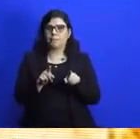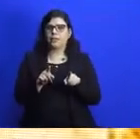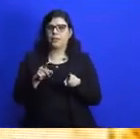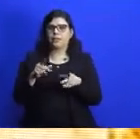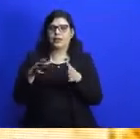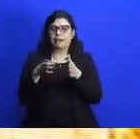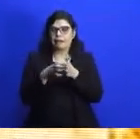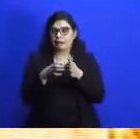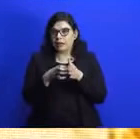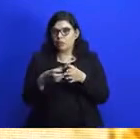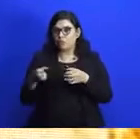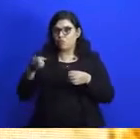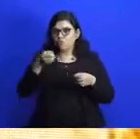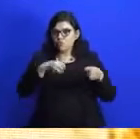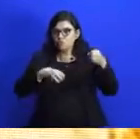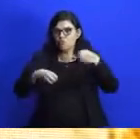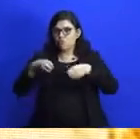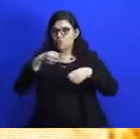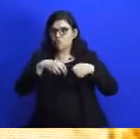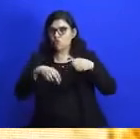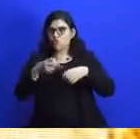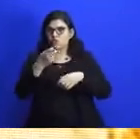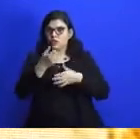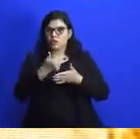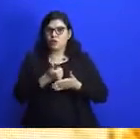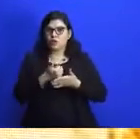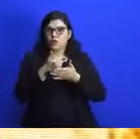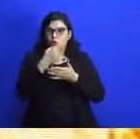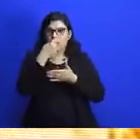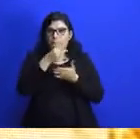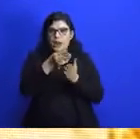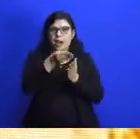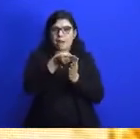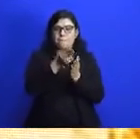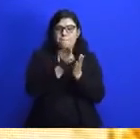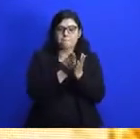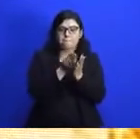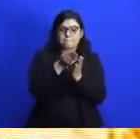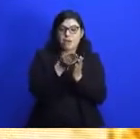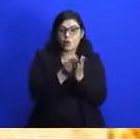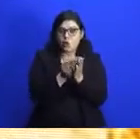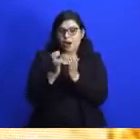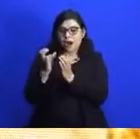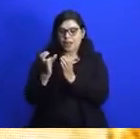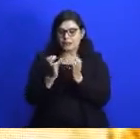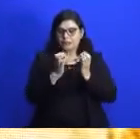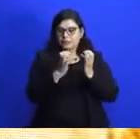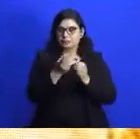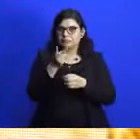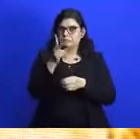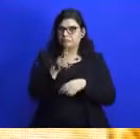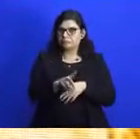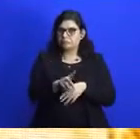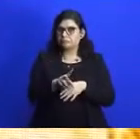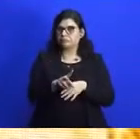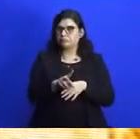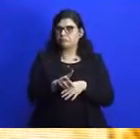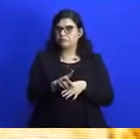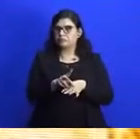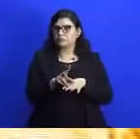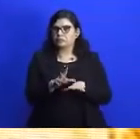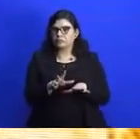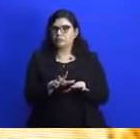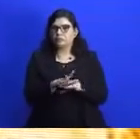empacamos y le damos un plus perfecto a los melones y sandías. Entonces ha sido un cambio muy drástico para